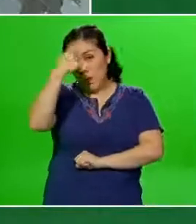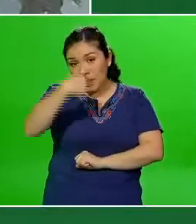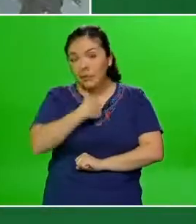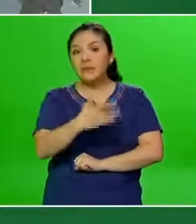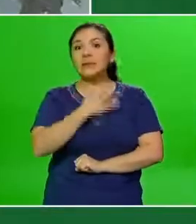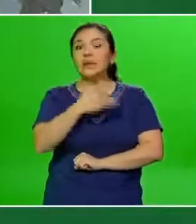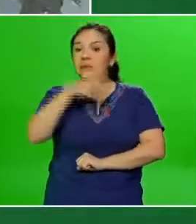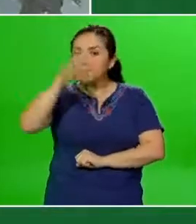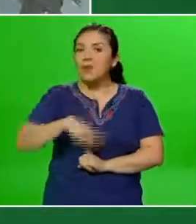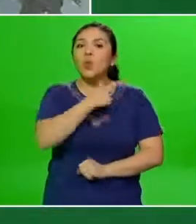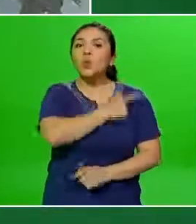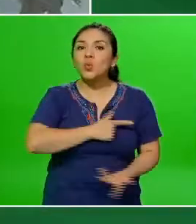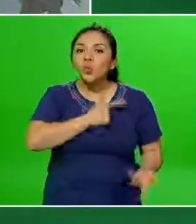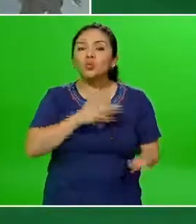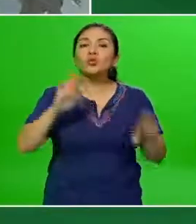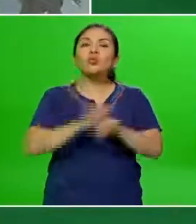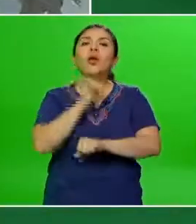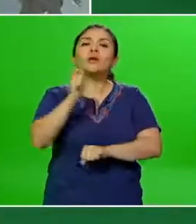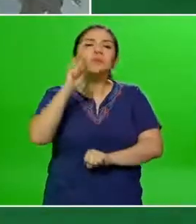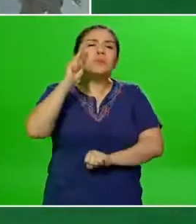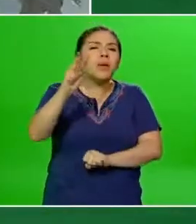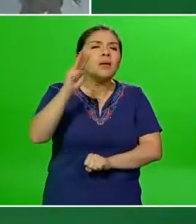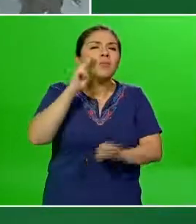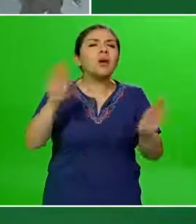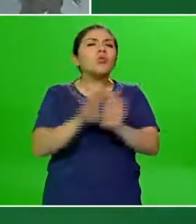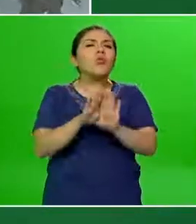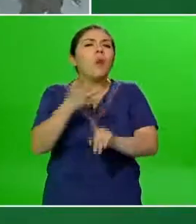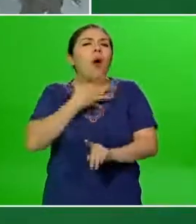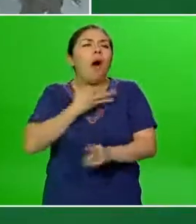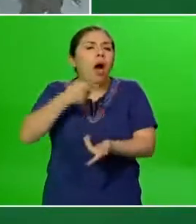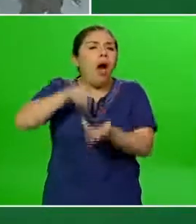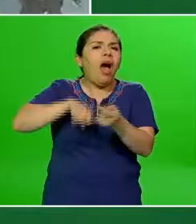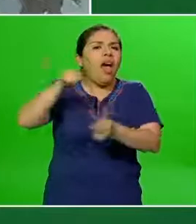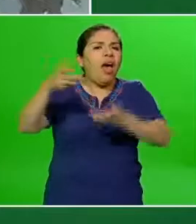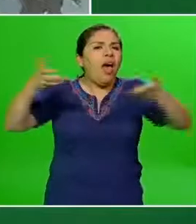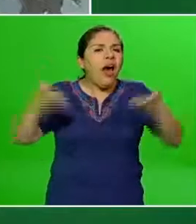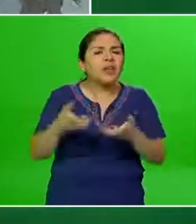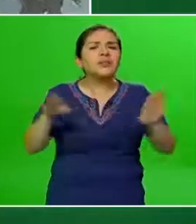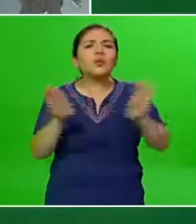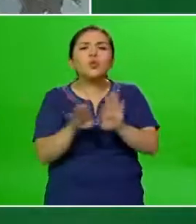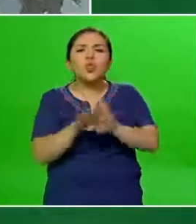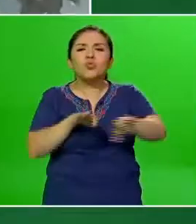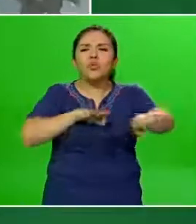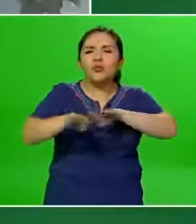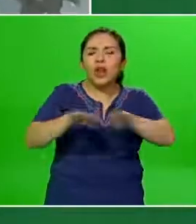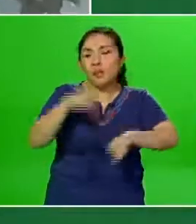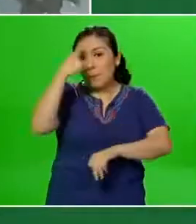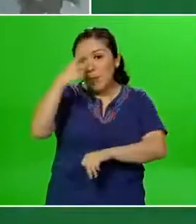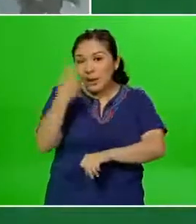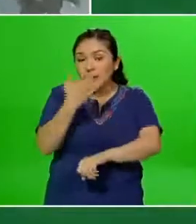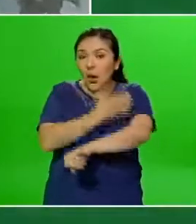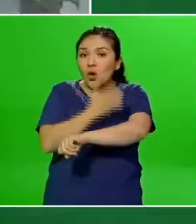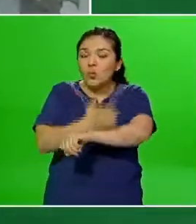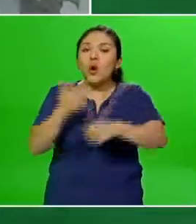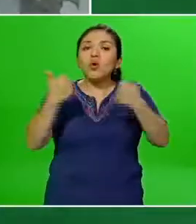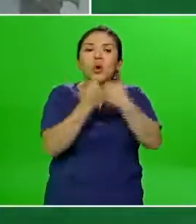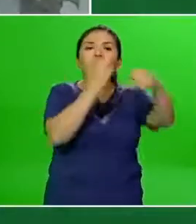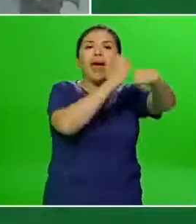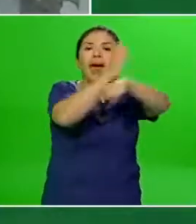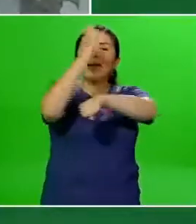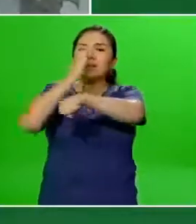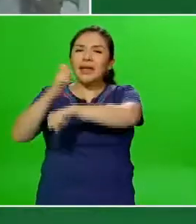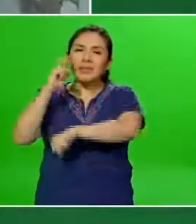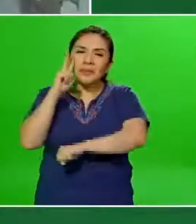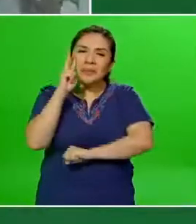da mucho gusto por toda la situación que se está manejando y la forma en este acompañamiento con las entidades